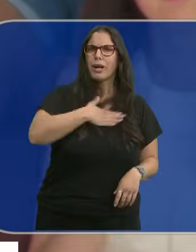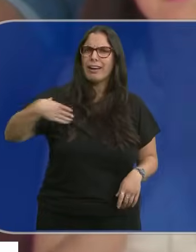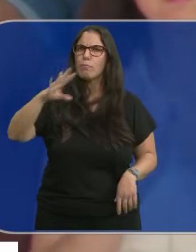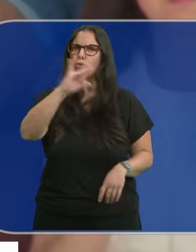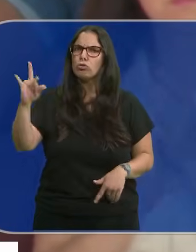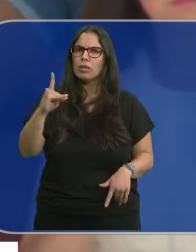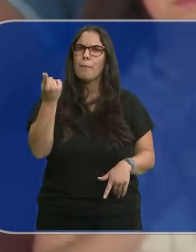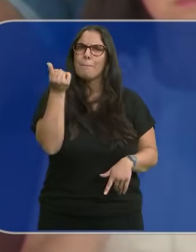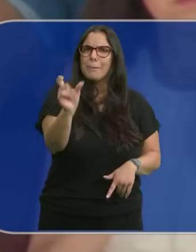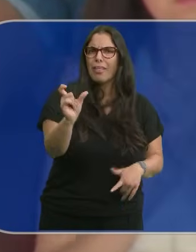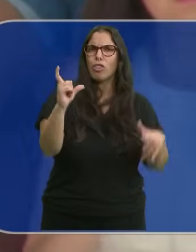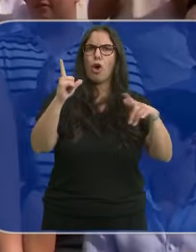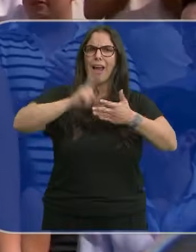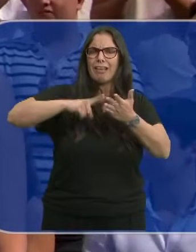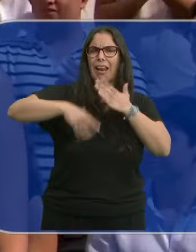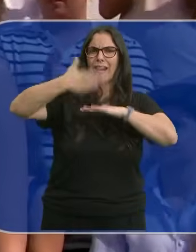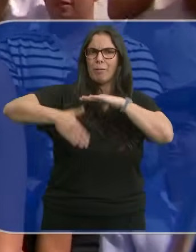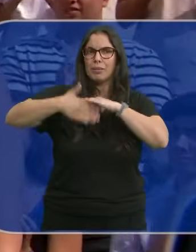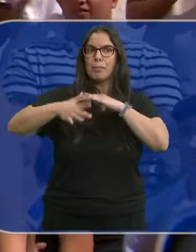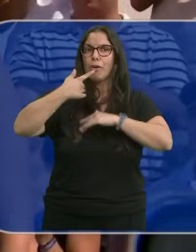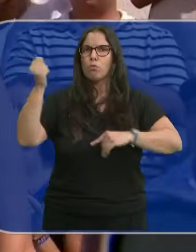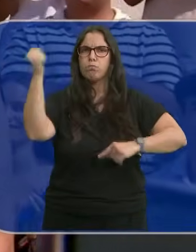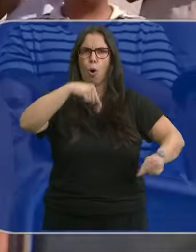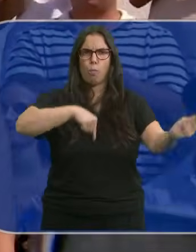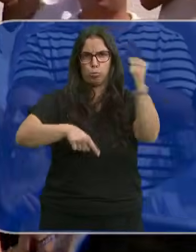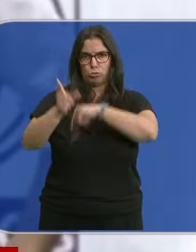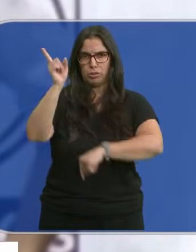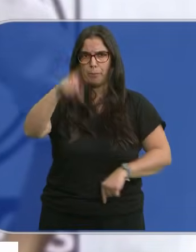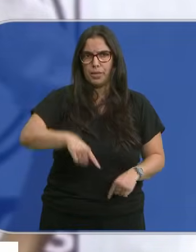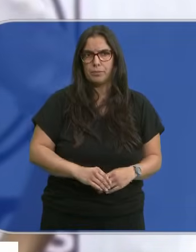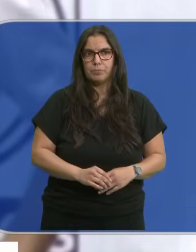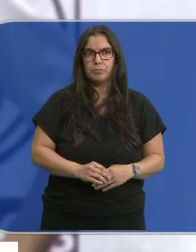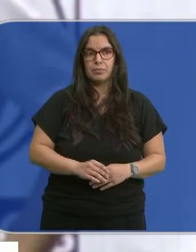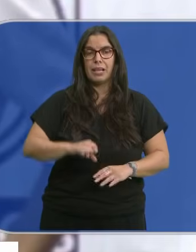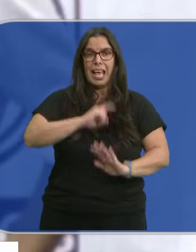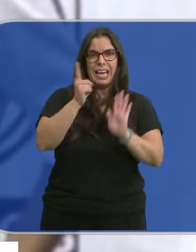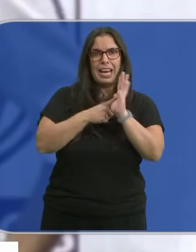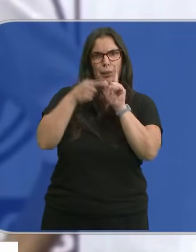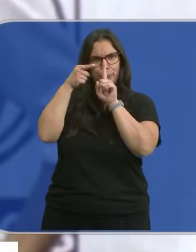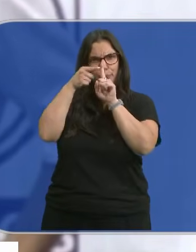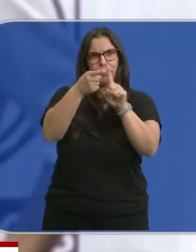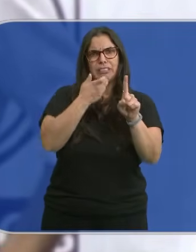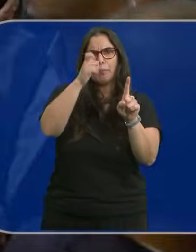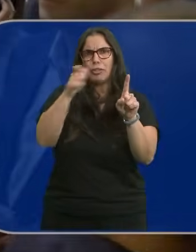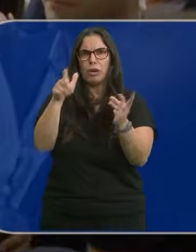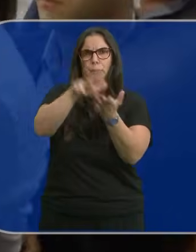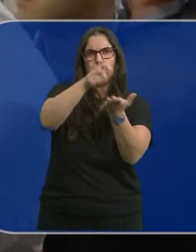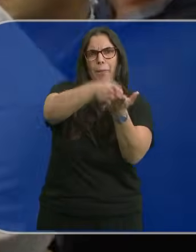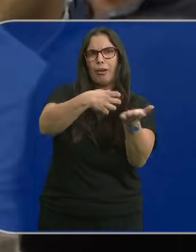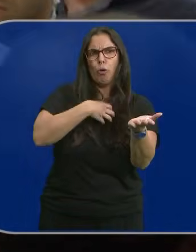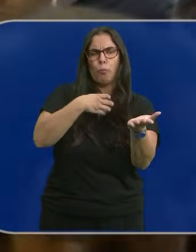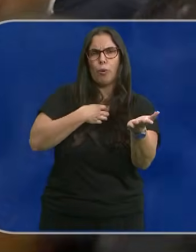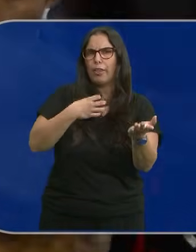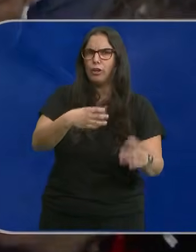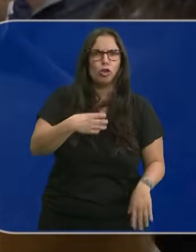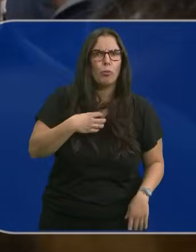limitar el precio del alquiler. Pero los reproches tampoco. Que la ley no persiga a la gente que no pueda pagar una hipoteca. Incluso